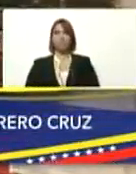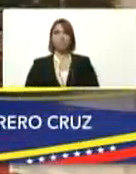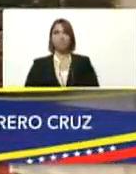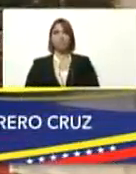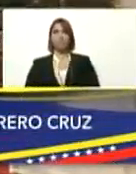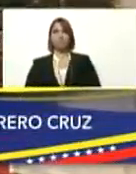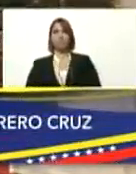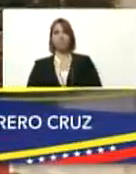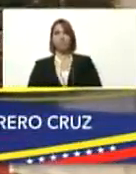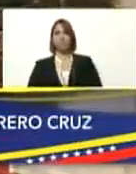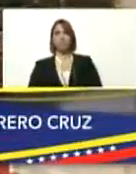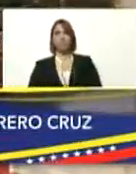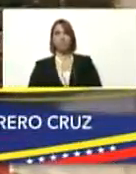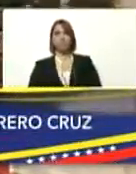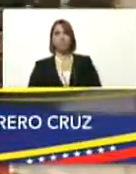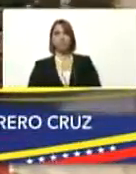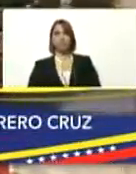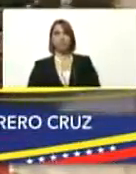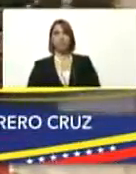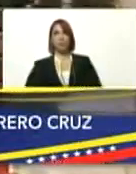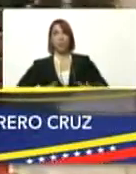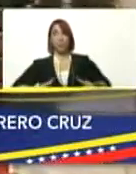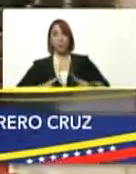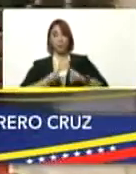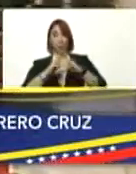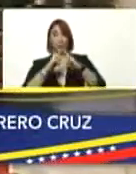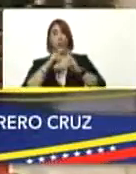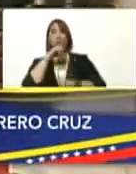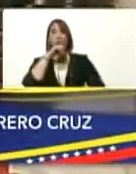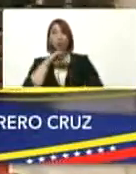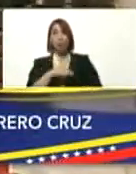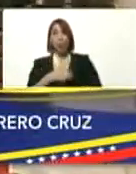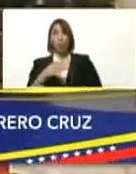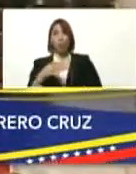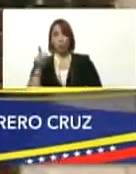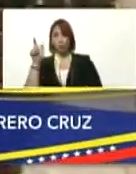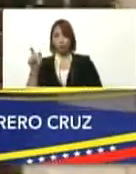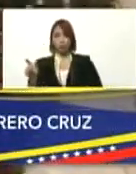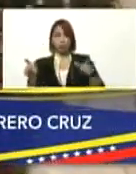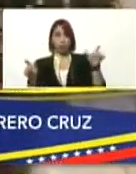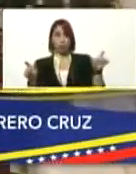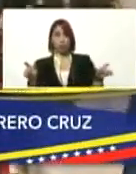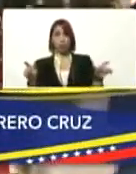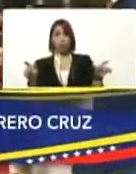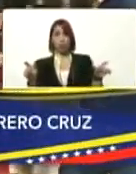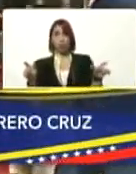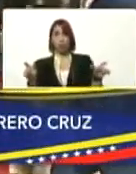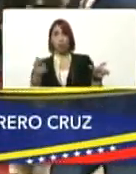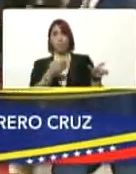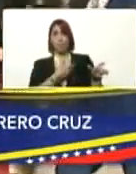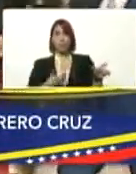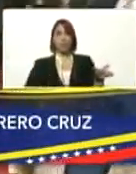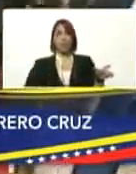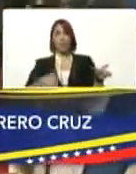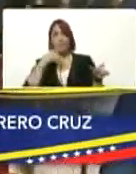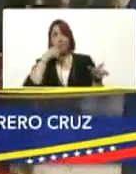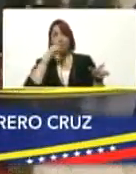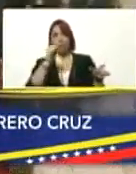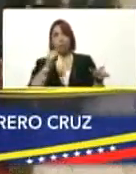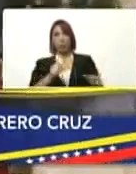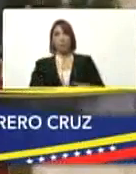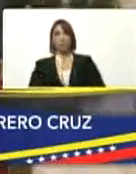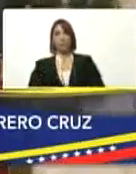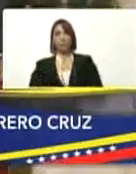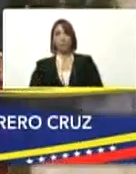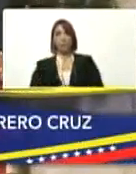Ha sido precisamente este encuentro histórico que ha sostenido el presidente constitucional Nicolás Maduro con el